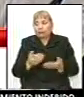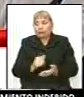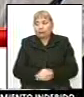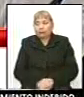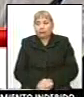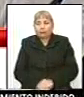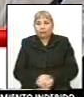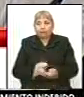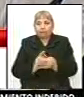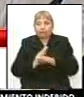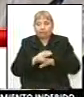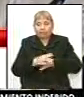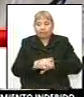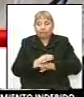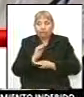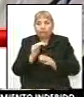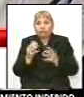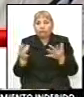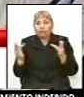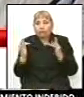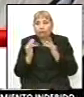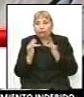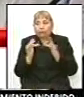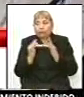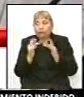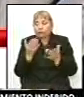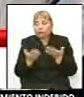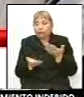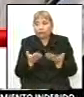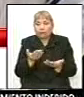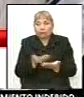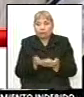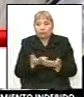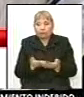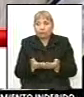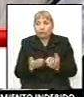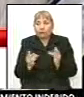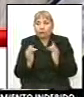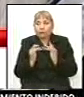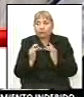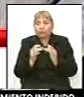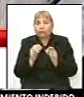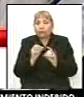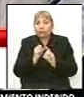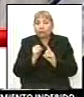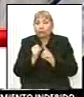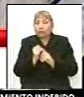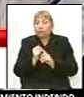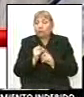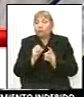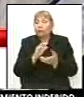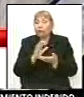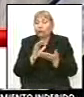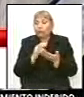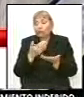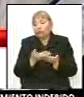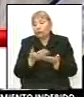confrontaciones intersectoriales y la descoordinación que finalmente se deriva en conflictos socioambientales. Espero, colegas,